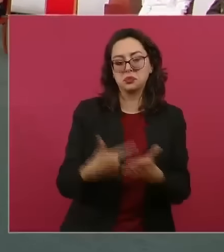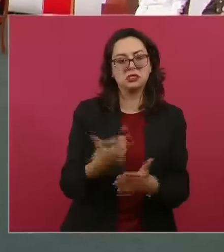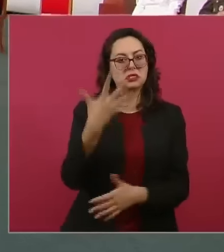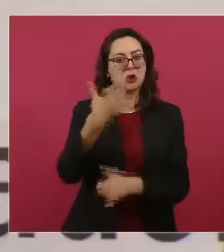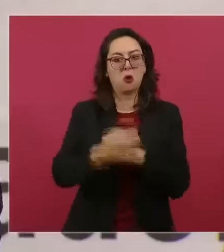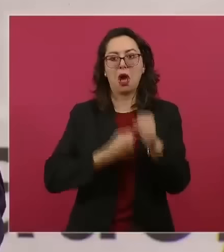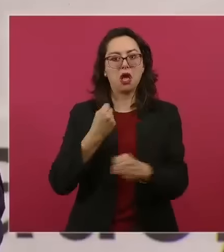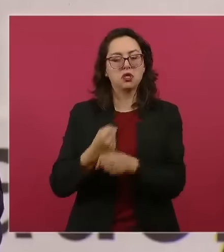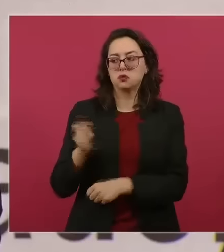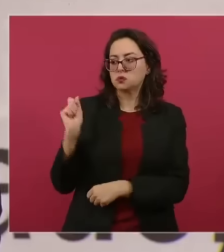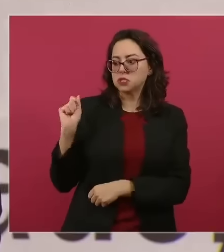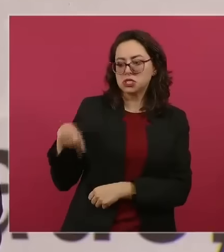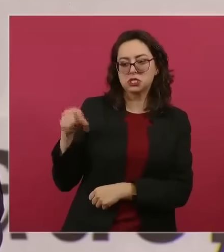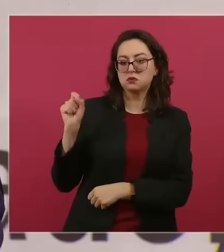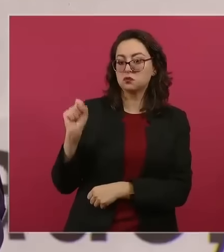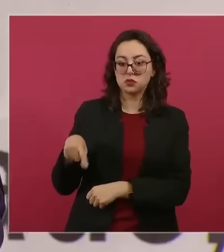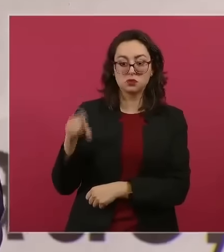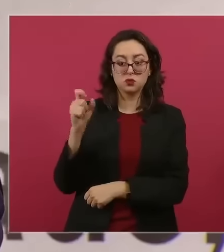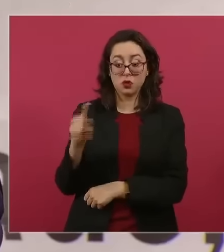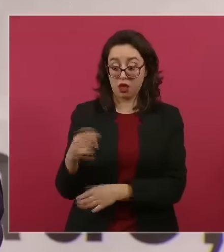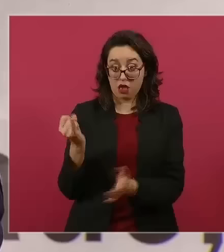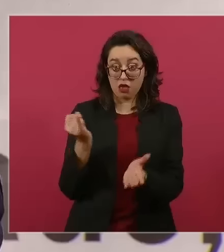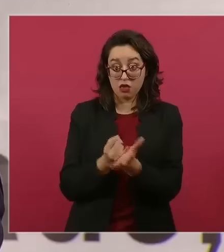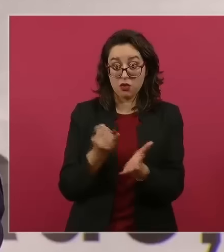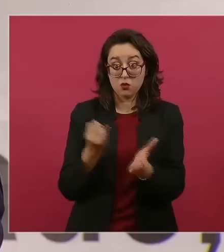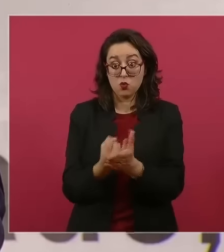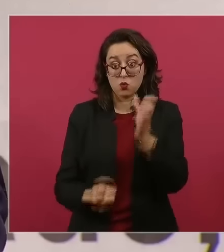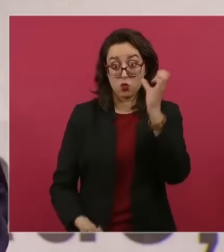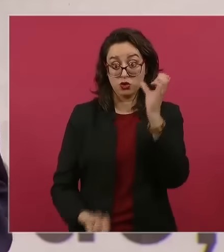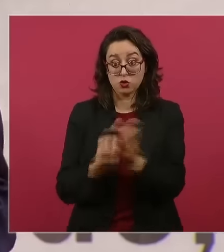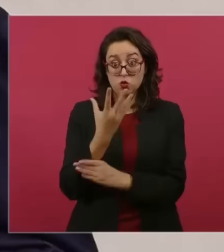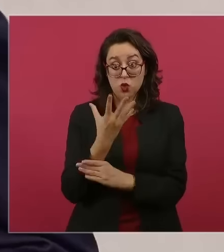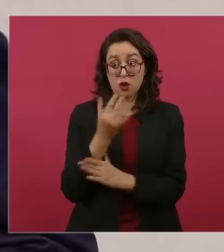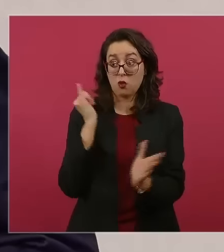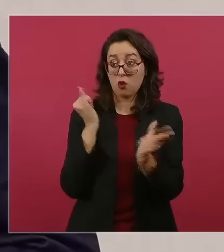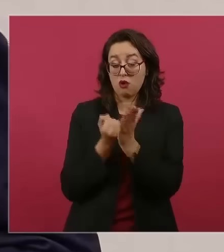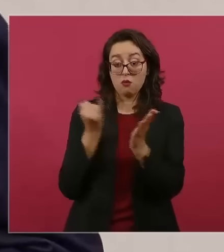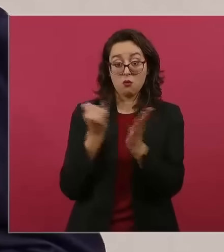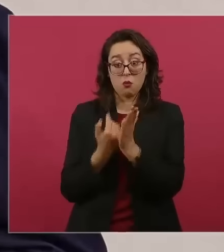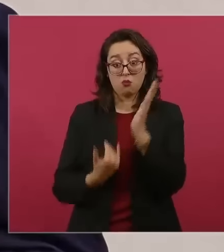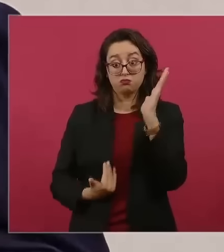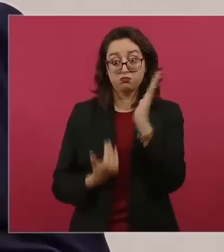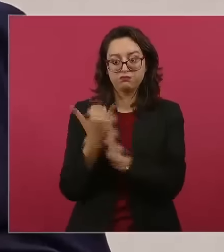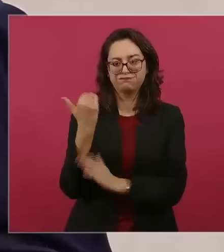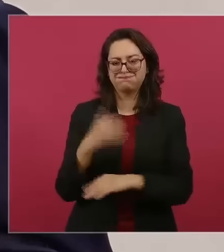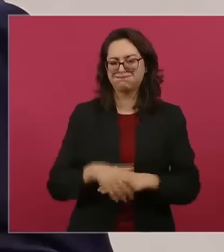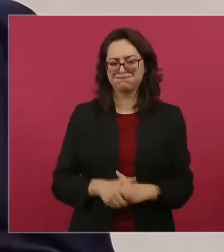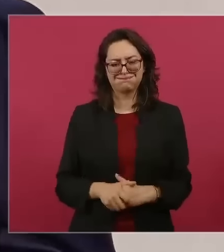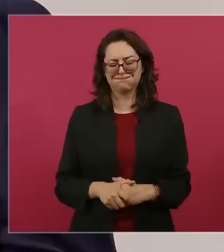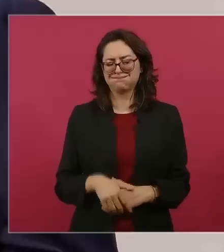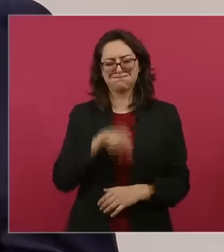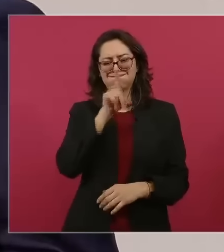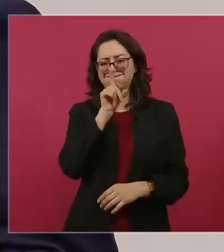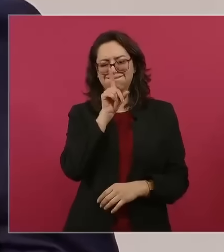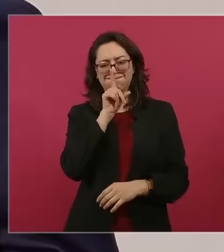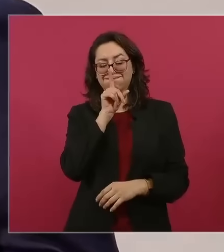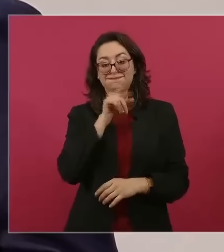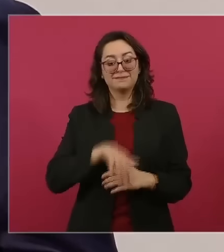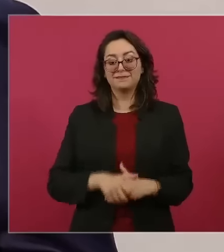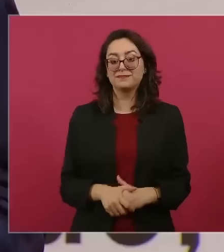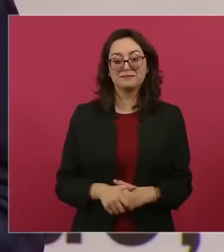incrementado impuestos, ni se han creado impuestos nuevos. Y algo que